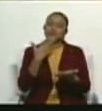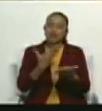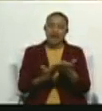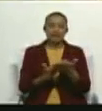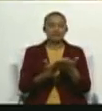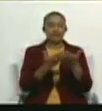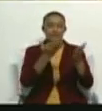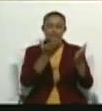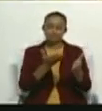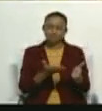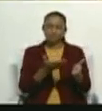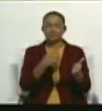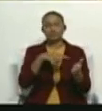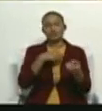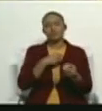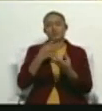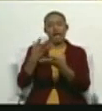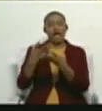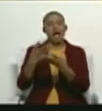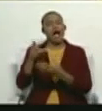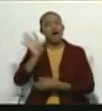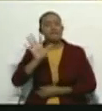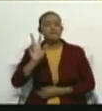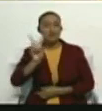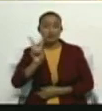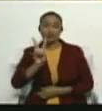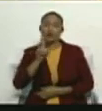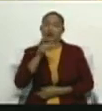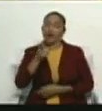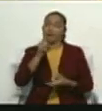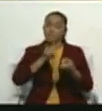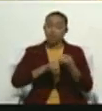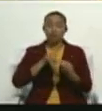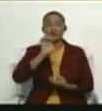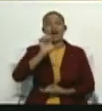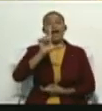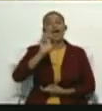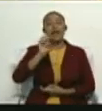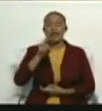país. Doña Elena, gracias por esa fortaleza, que a pesar